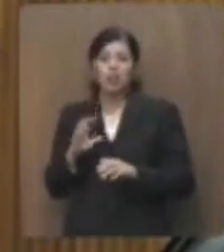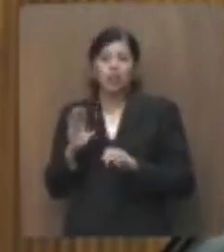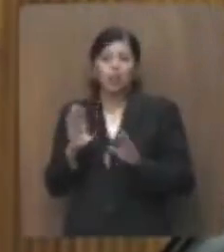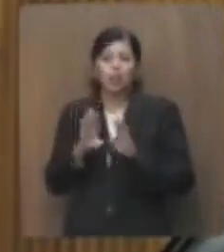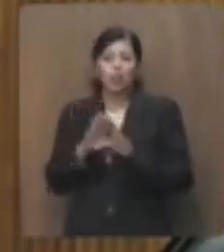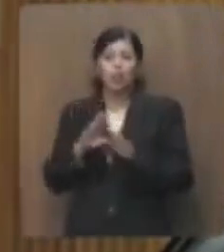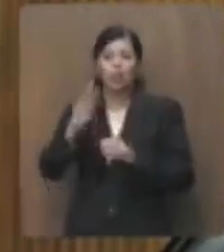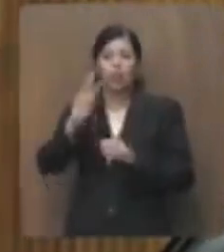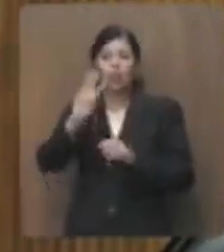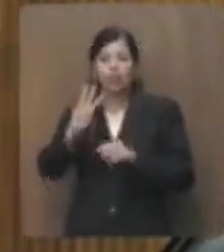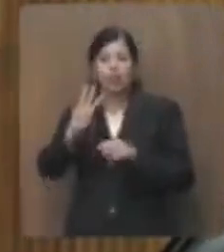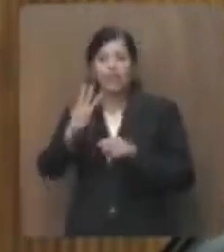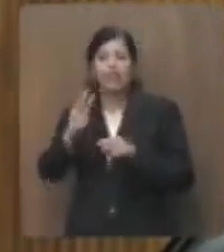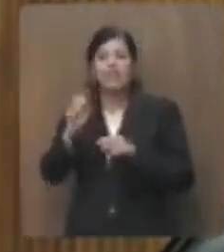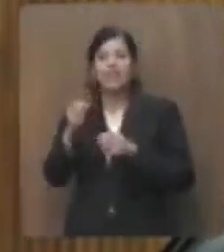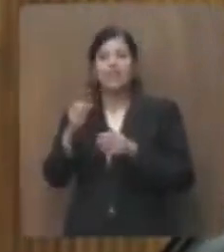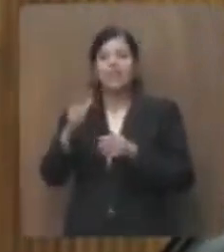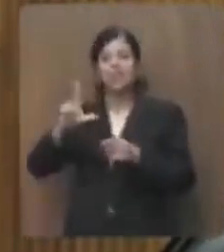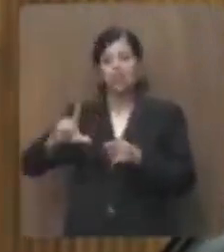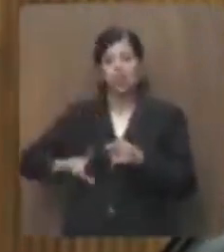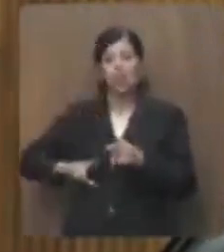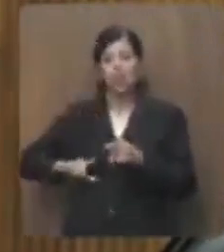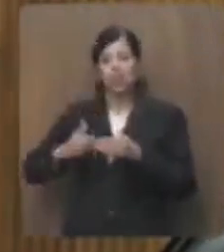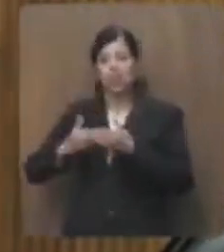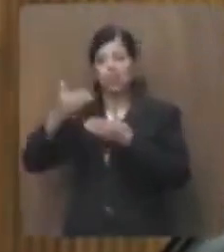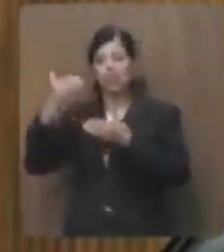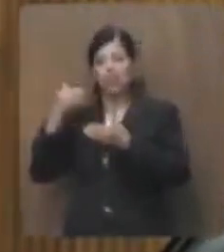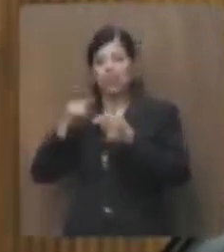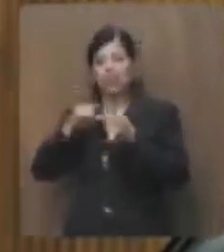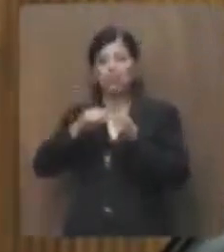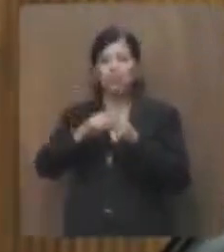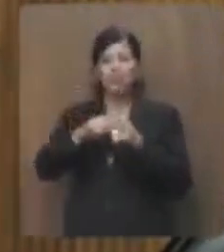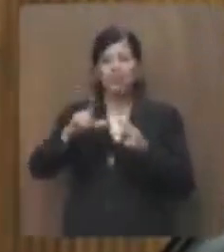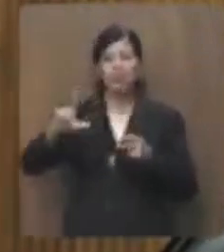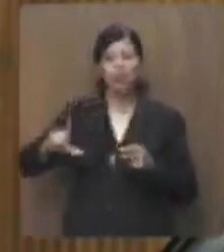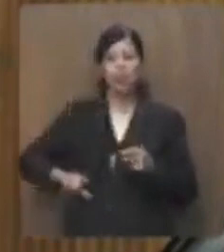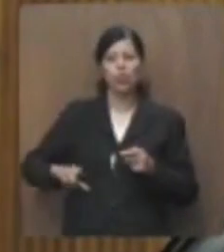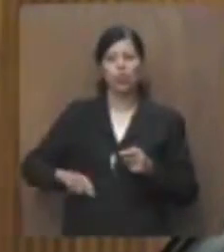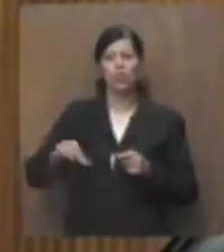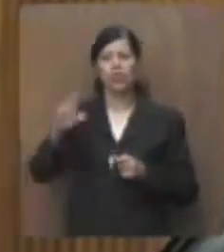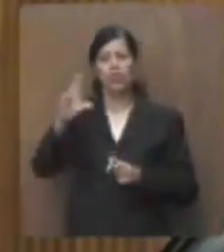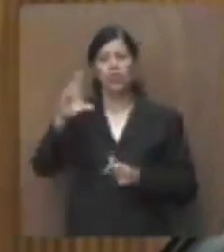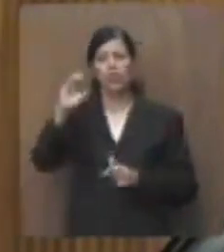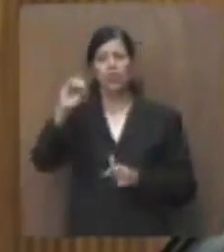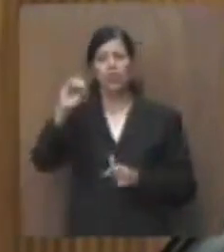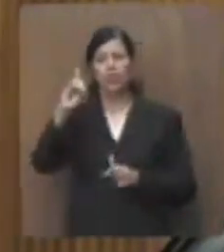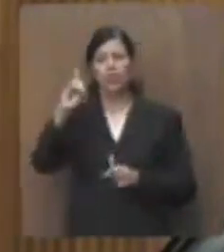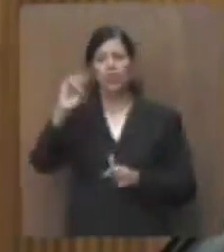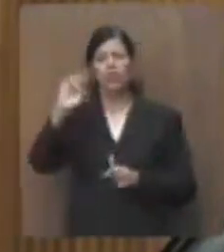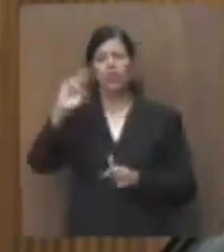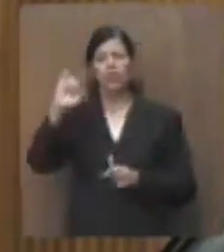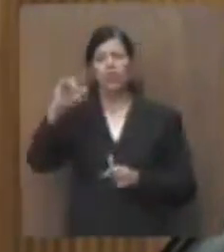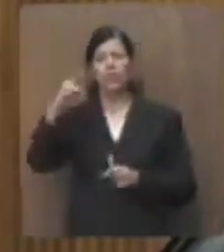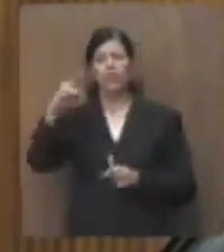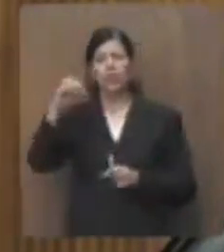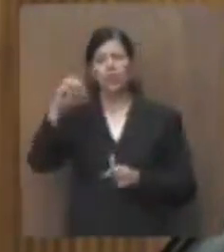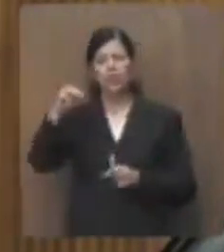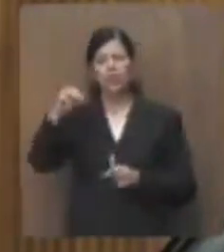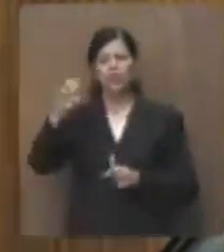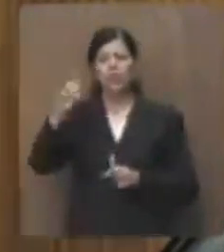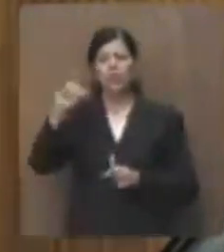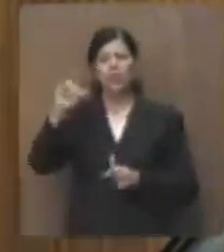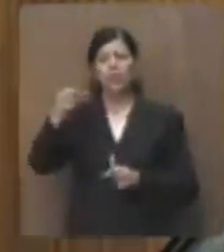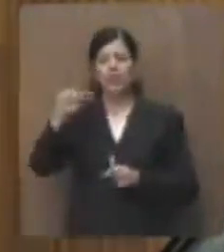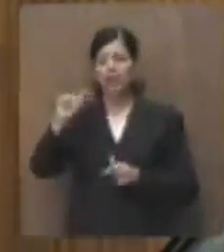el pasado y creo que empezó en el sexenio de Rodrigo Medina aún hay una escasa cultura de donación de